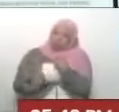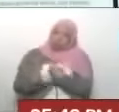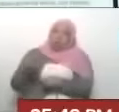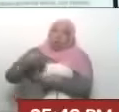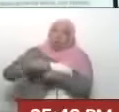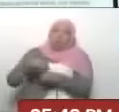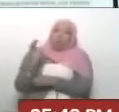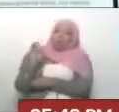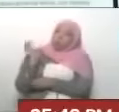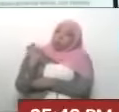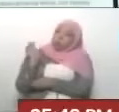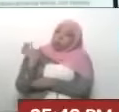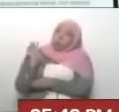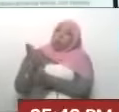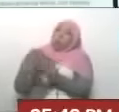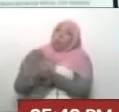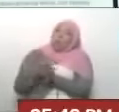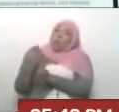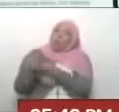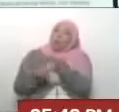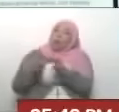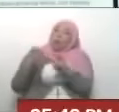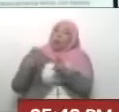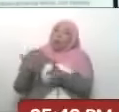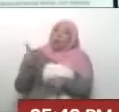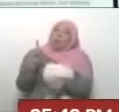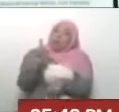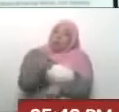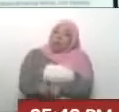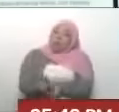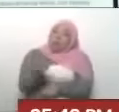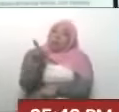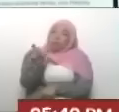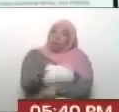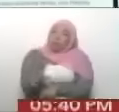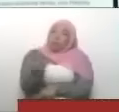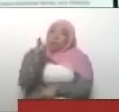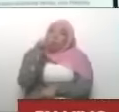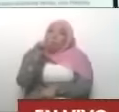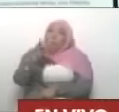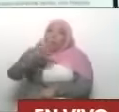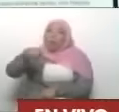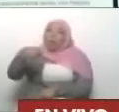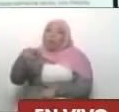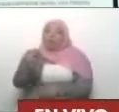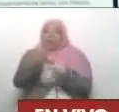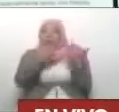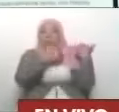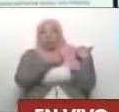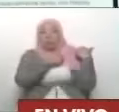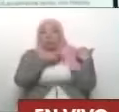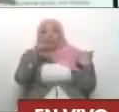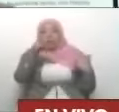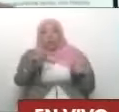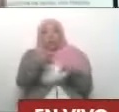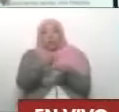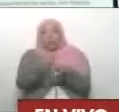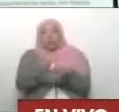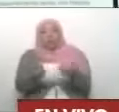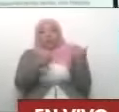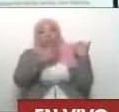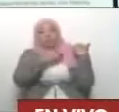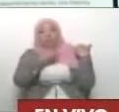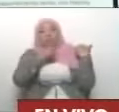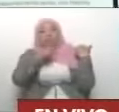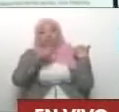Estados Unidos sobre este tema. Incluso este senador Hawley califica a Zuckerberg de ser responsable de